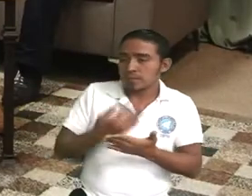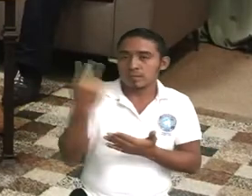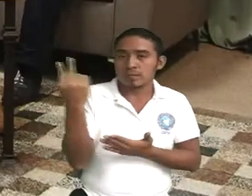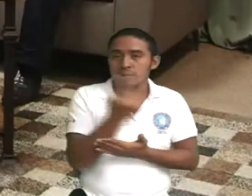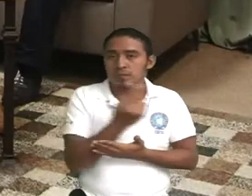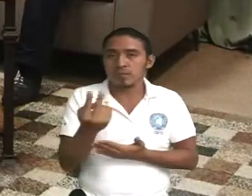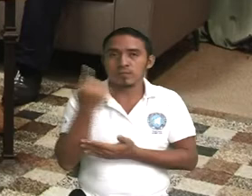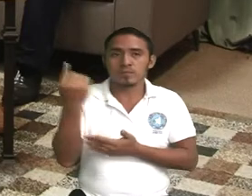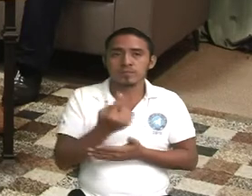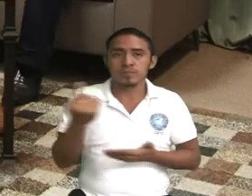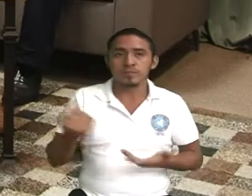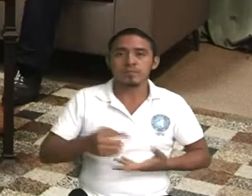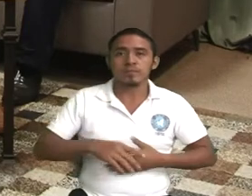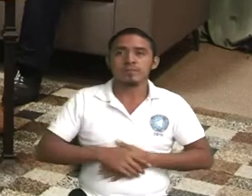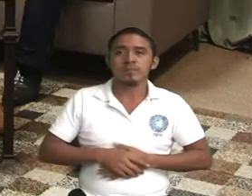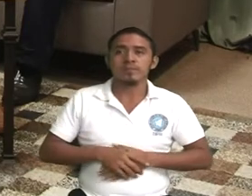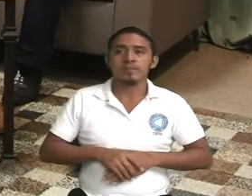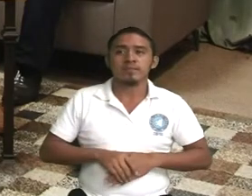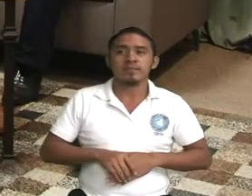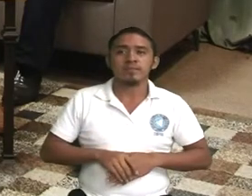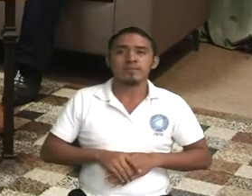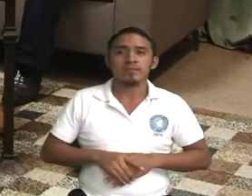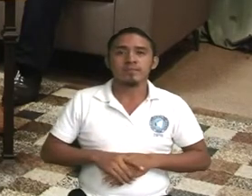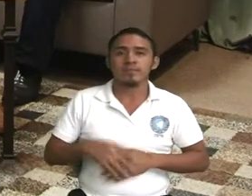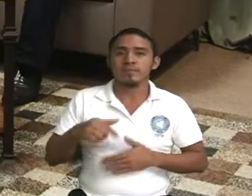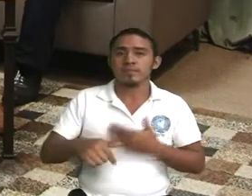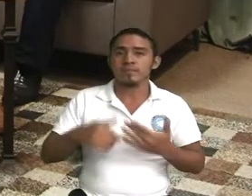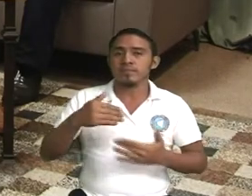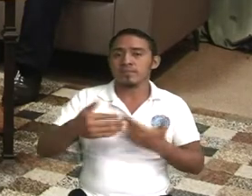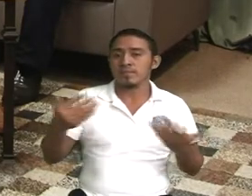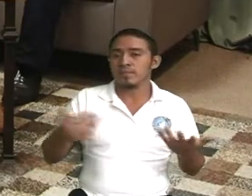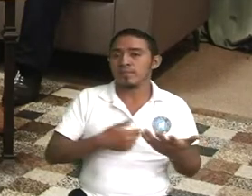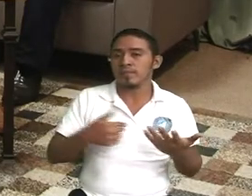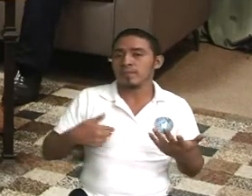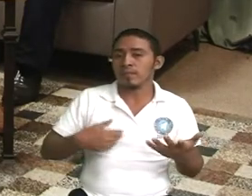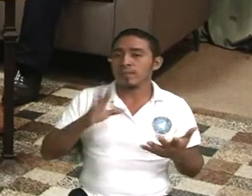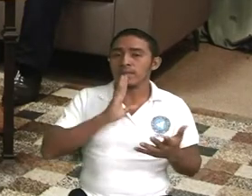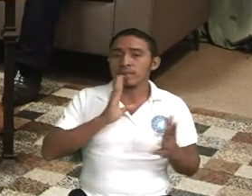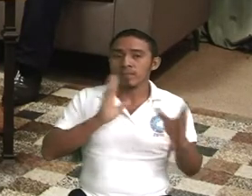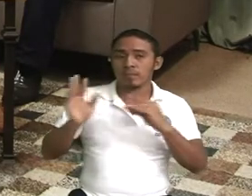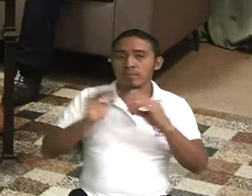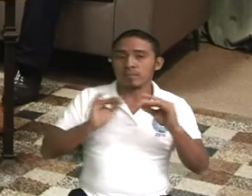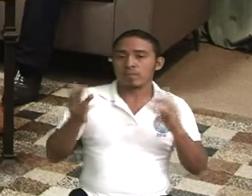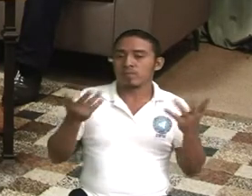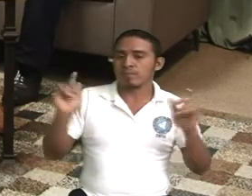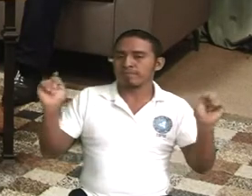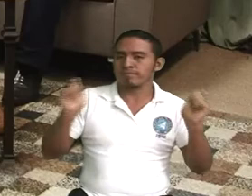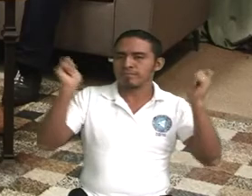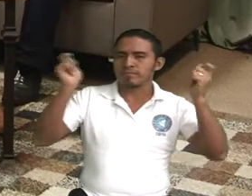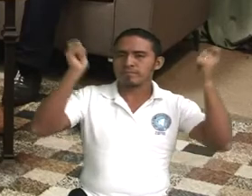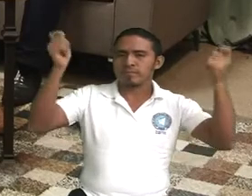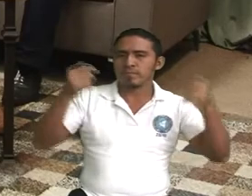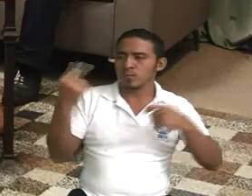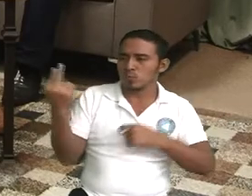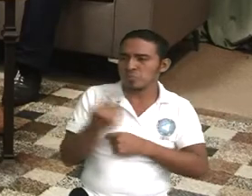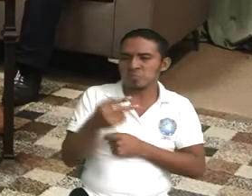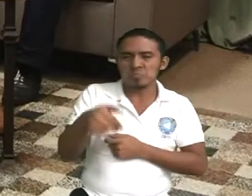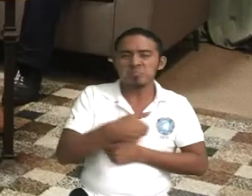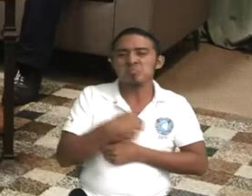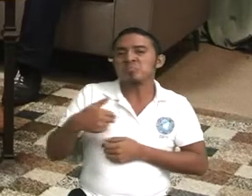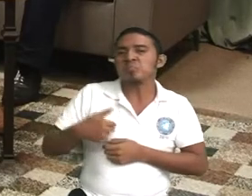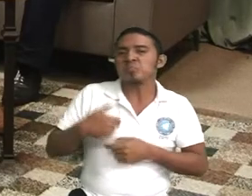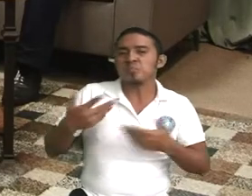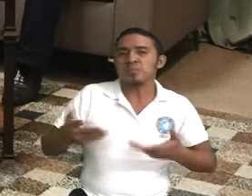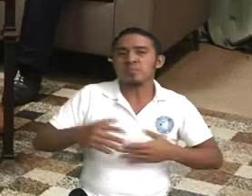nosotros. Pues bueno, ¿no? Un proceso de conversación, pero también entender el festejo de la madre y por qué están ustedes dos acá con nosotros,